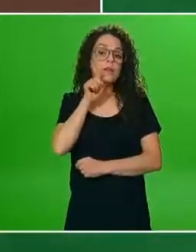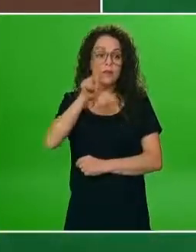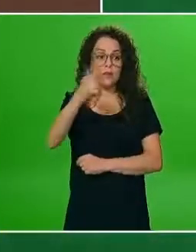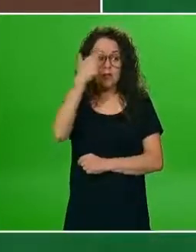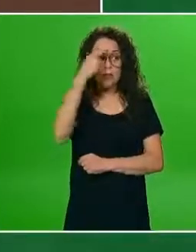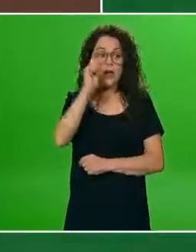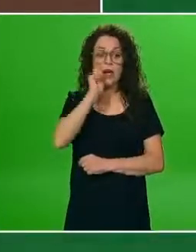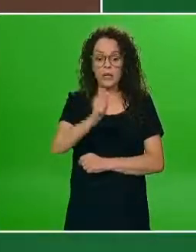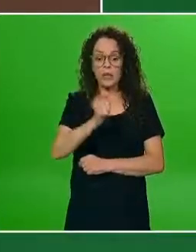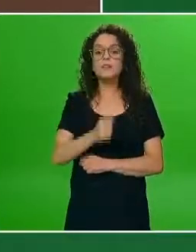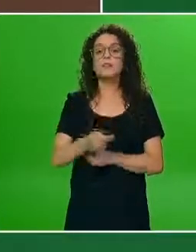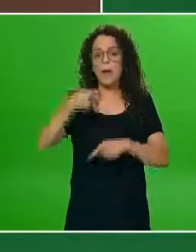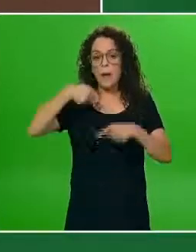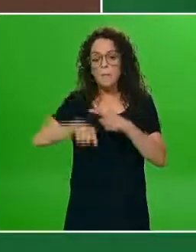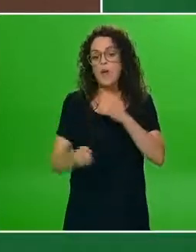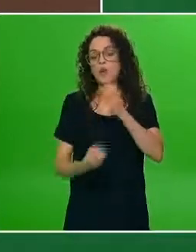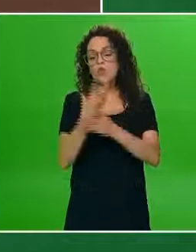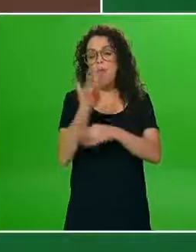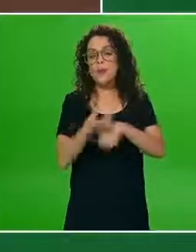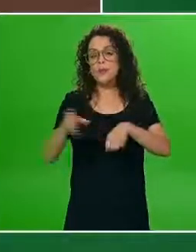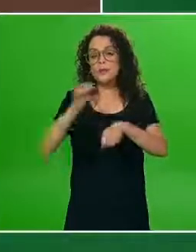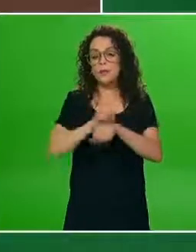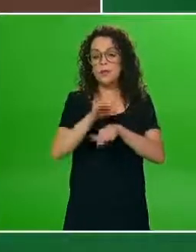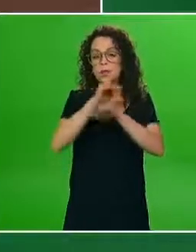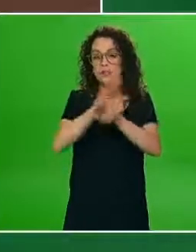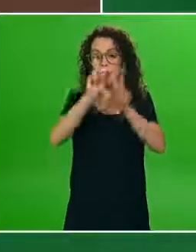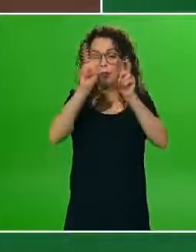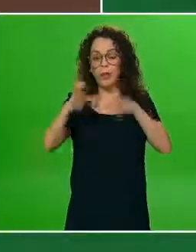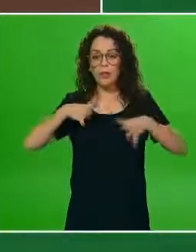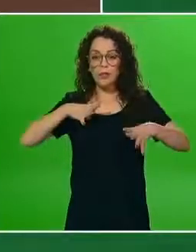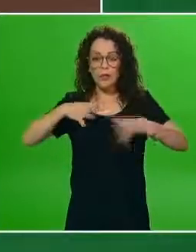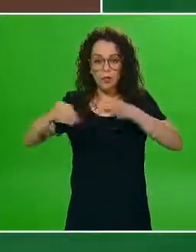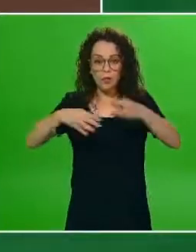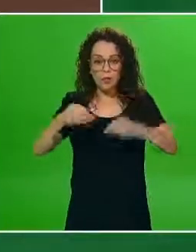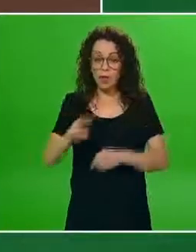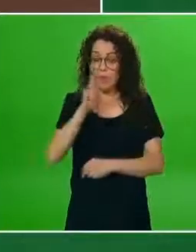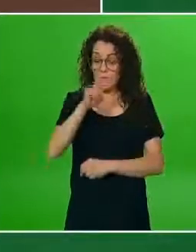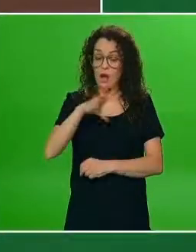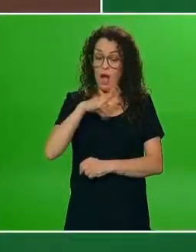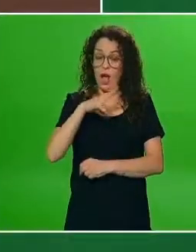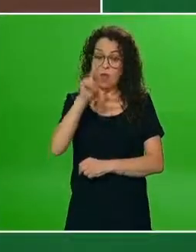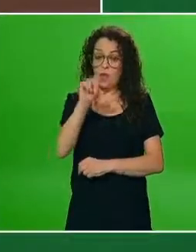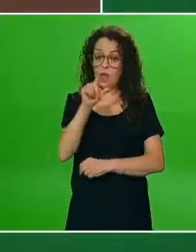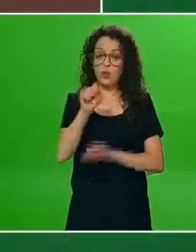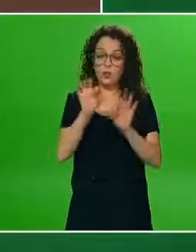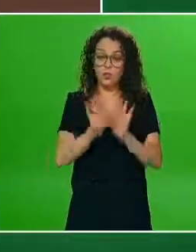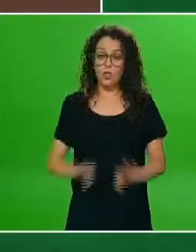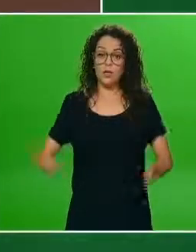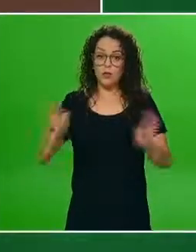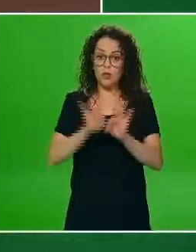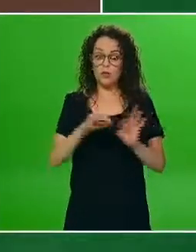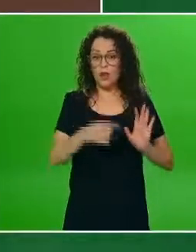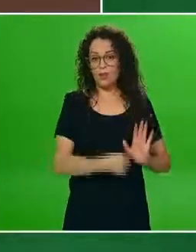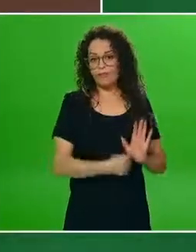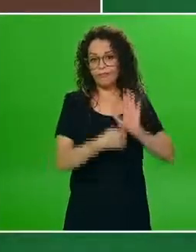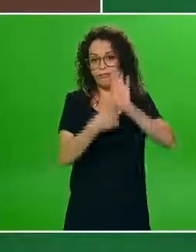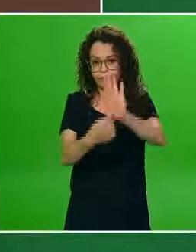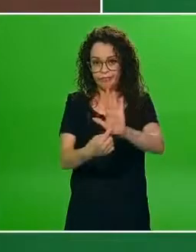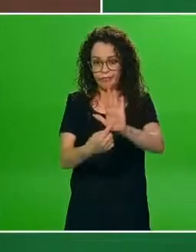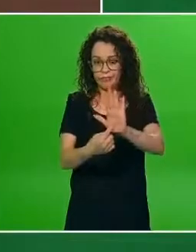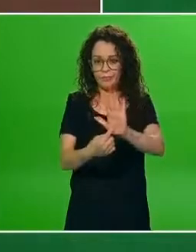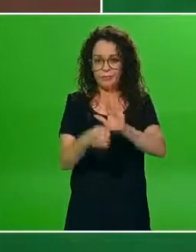nueva semana epidemiológica en donde tendremos también datos importantes que reflejar, por lo que los